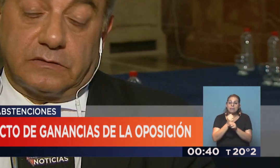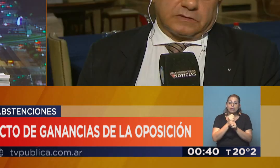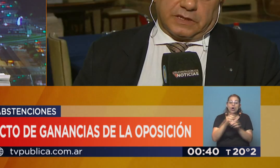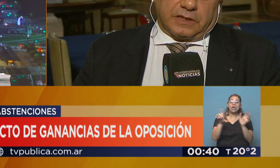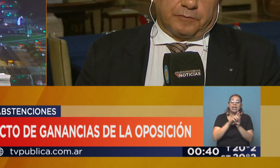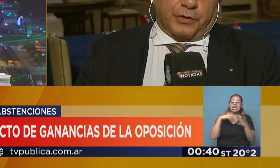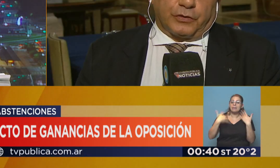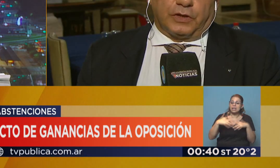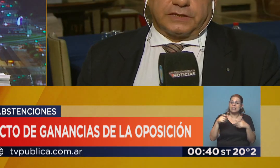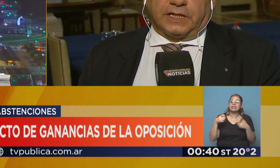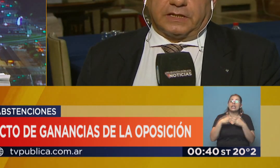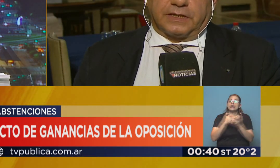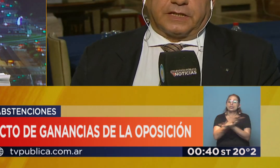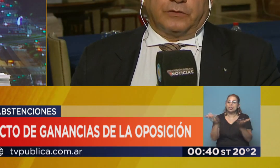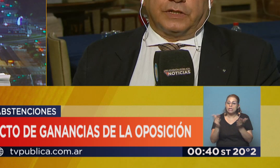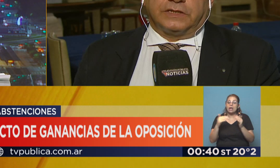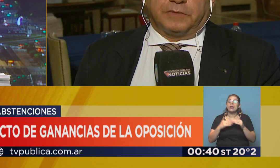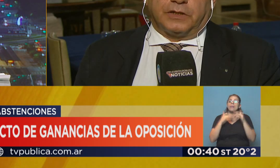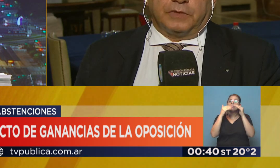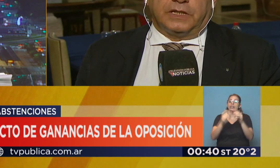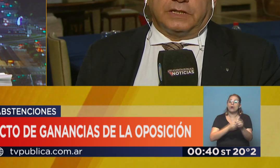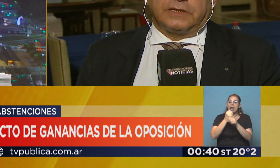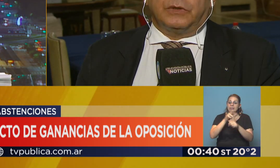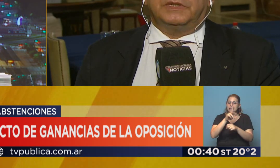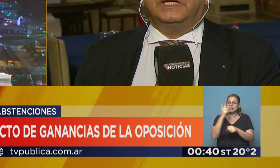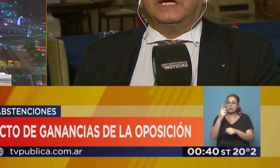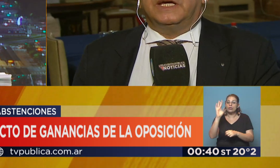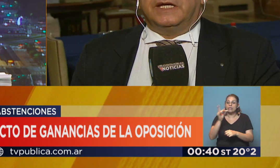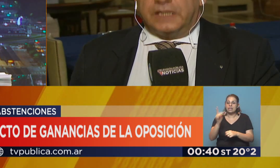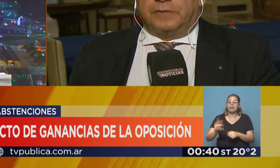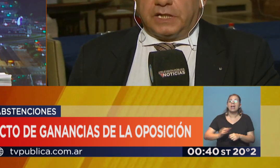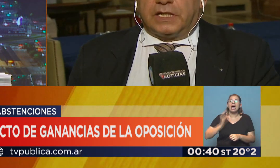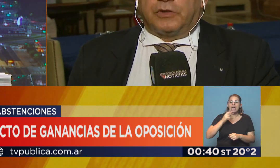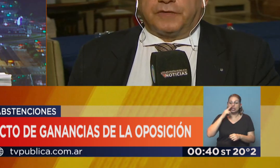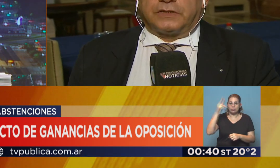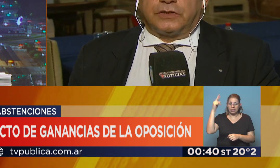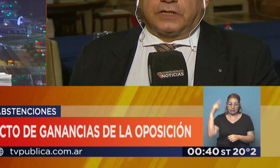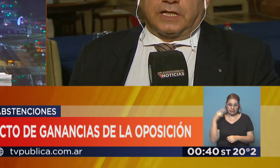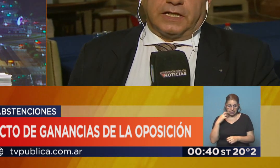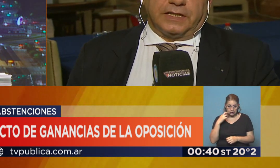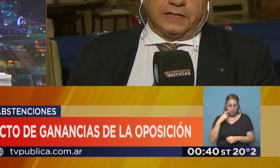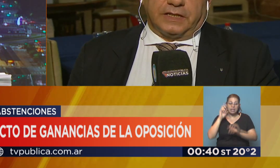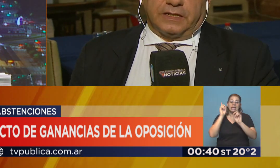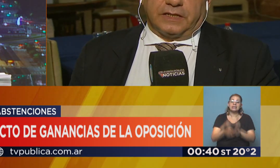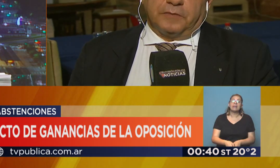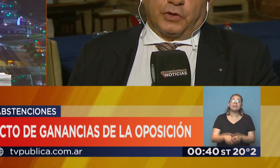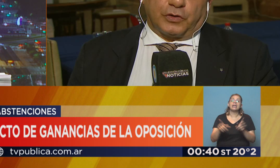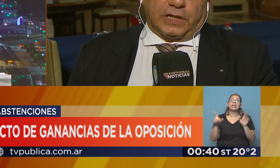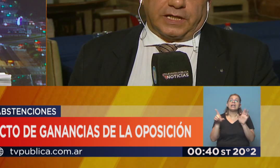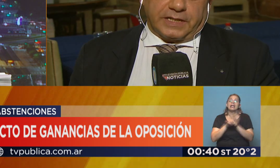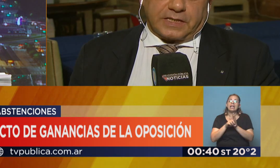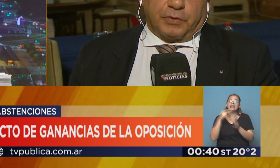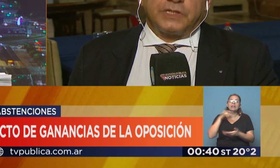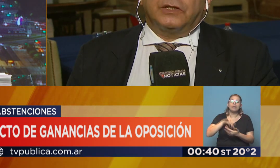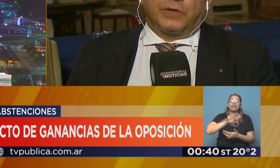social, se prorrogó hasta el 31 de diciembre de 2019 y también la modificación a la ley del impuesto